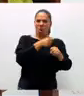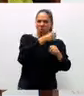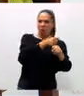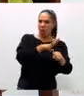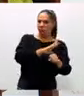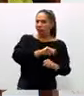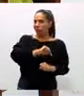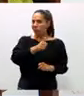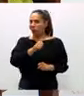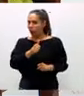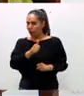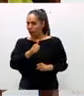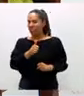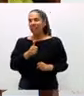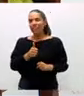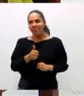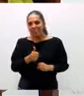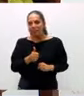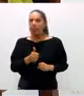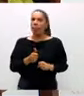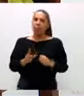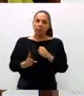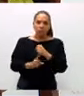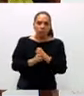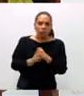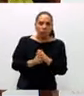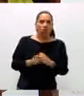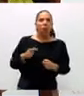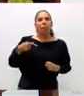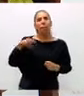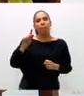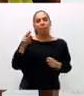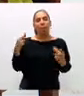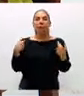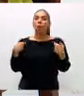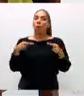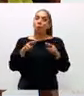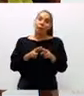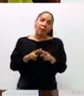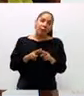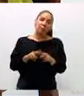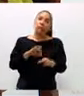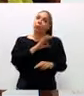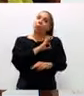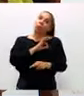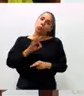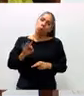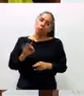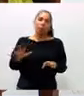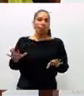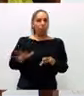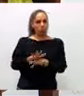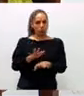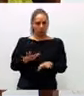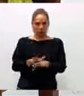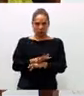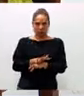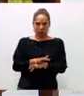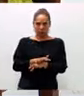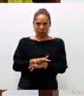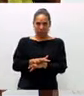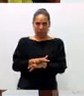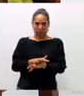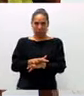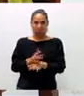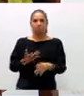suena súper complejo, y lo es, pero como maestros, ¿qué podemos hacer? ¿Qué podemos hacer ahí? Bueno, principalmente